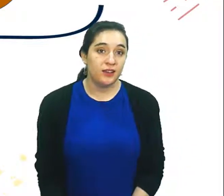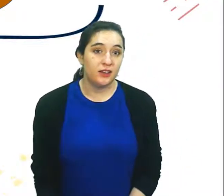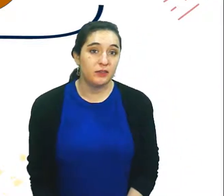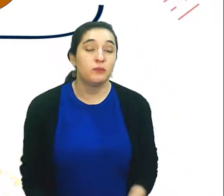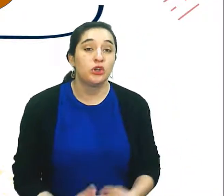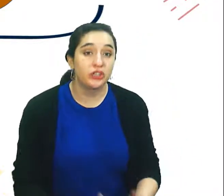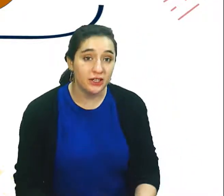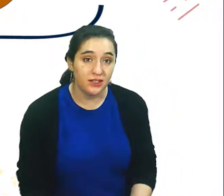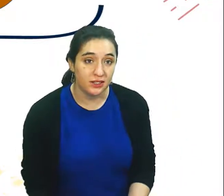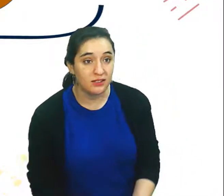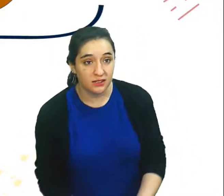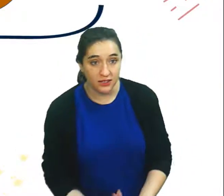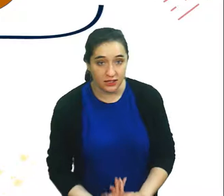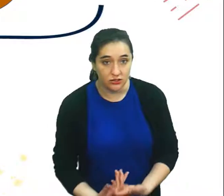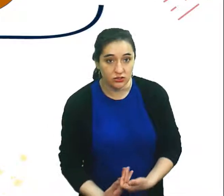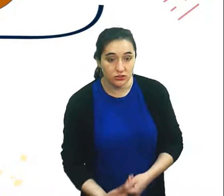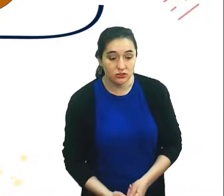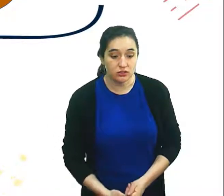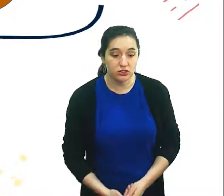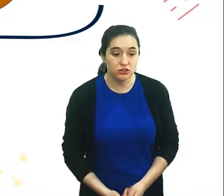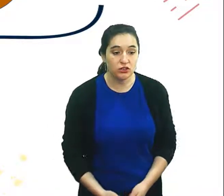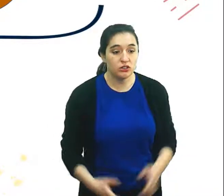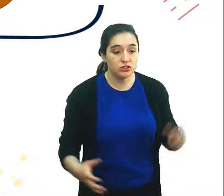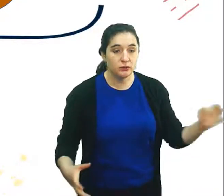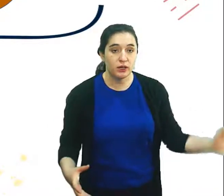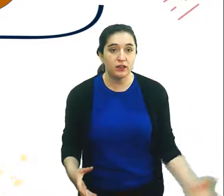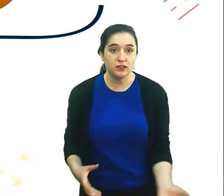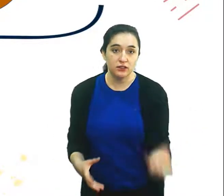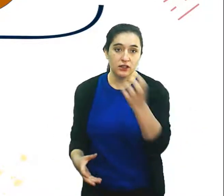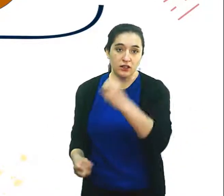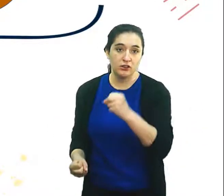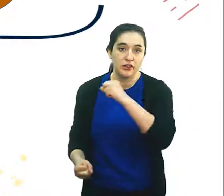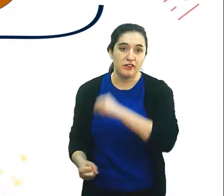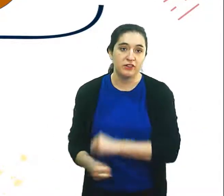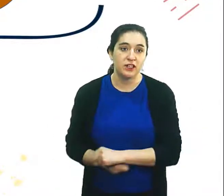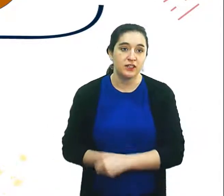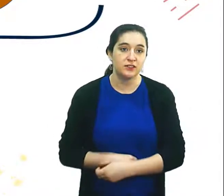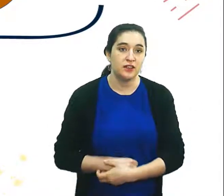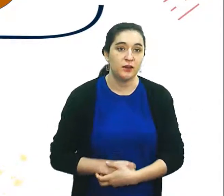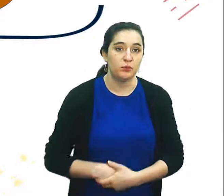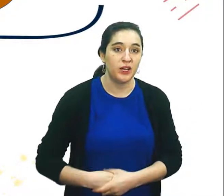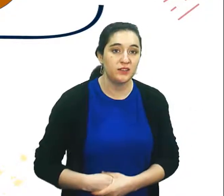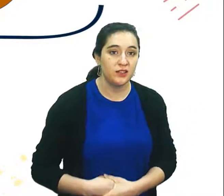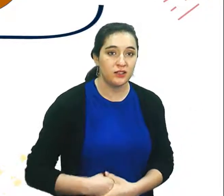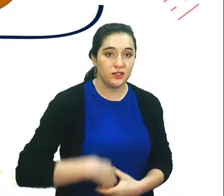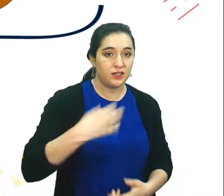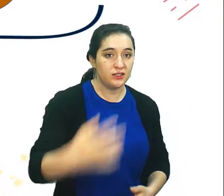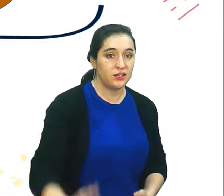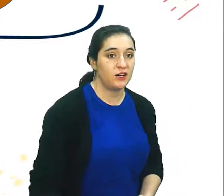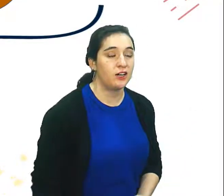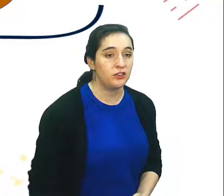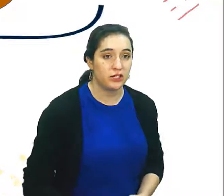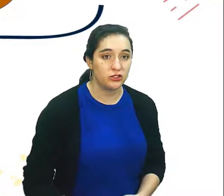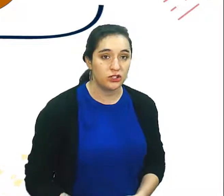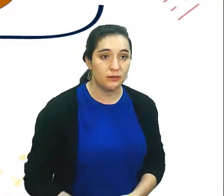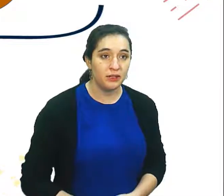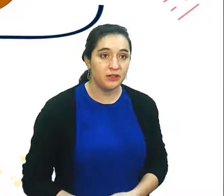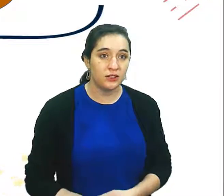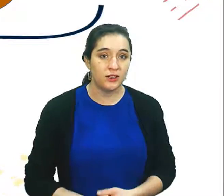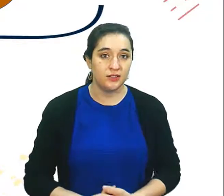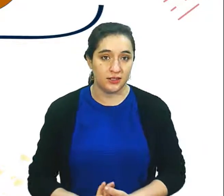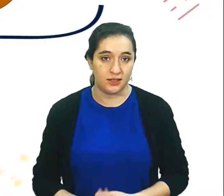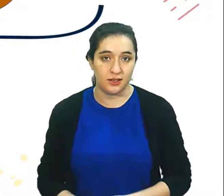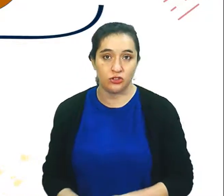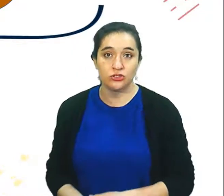sin demostrar que estaba trabajando, ¿no es cierto? Los tomaban y los llevaban a cárceles ambulantes, tenían que trabajar